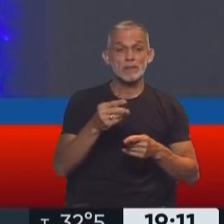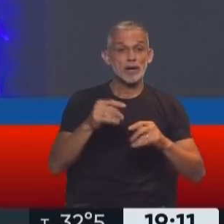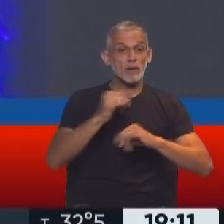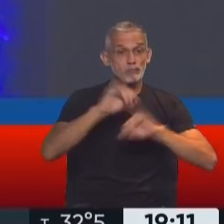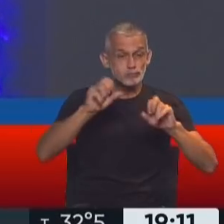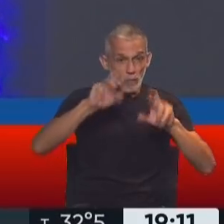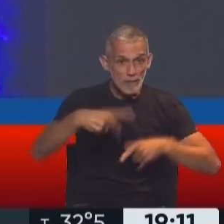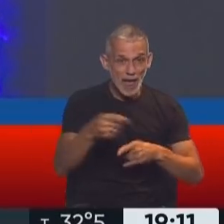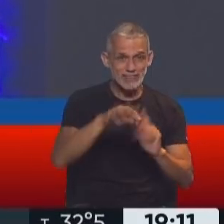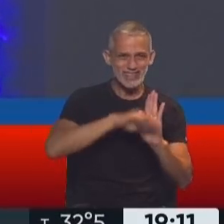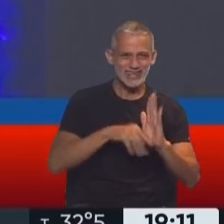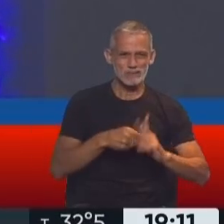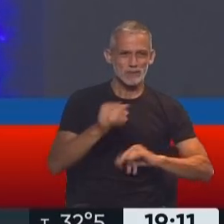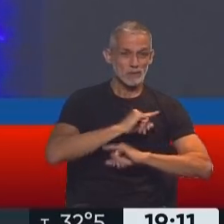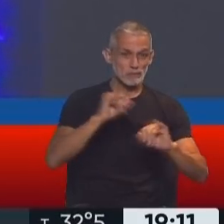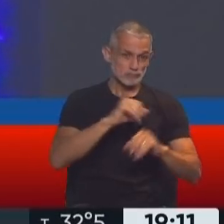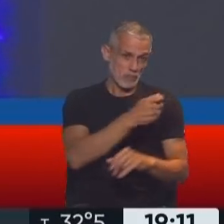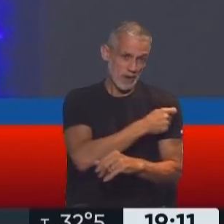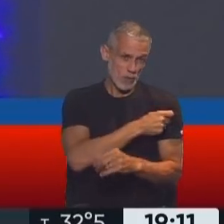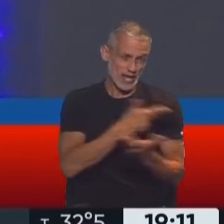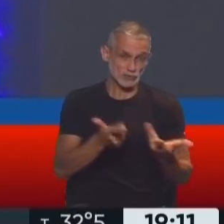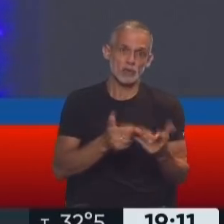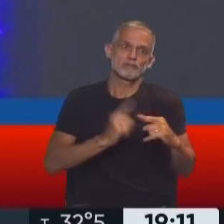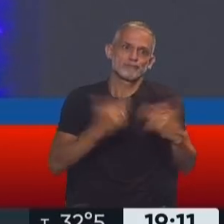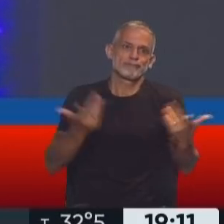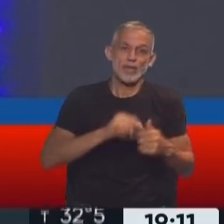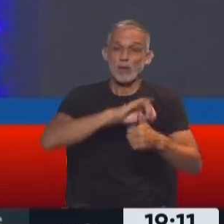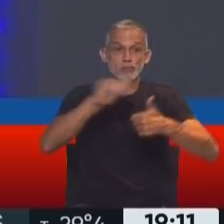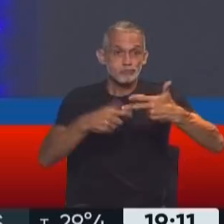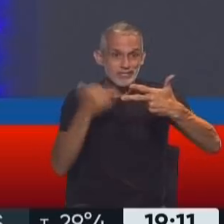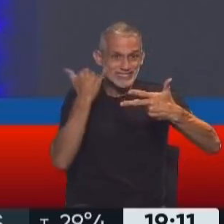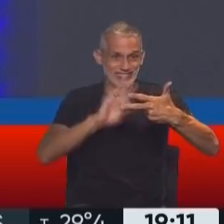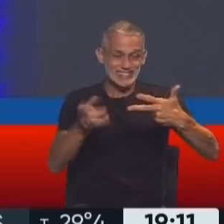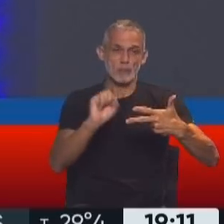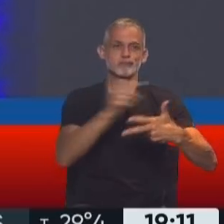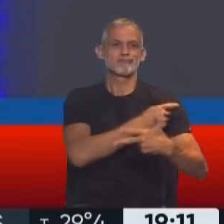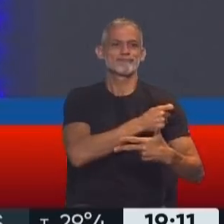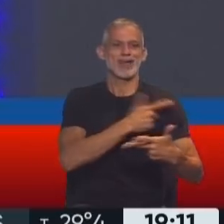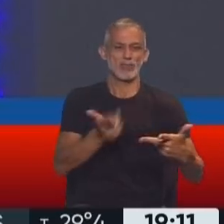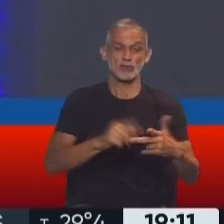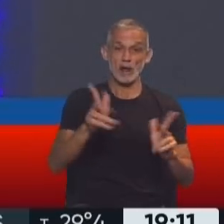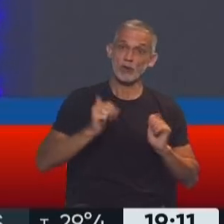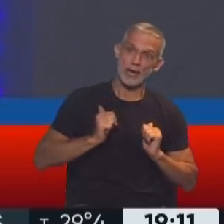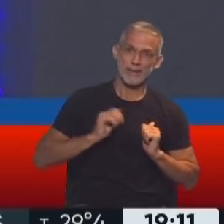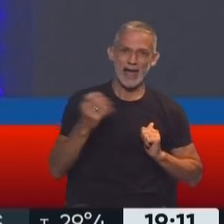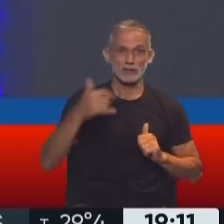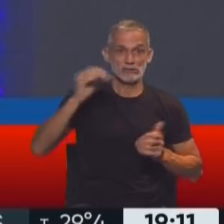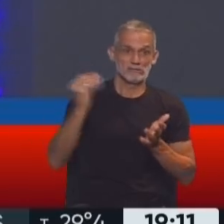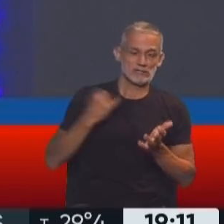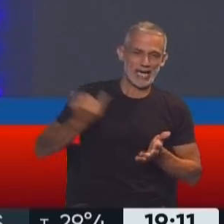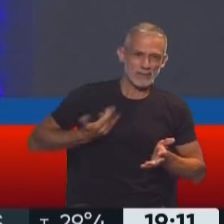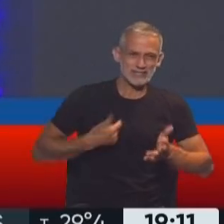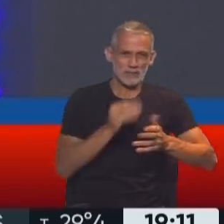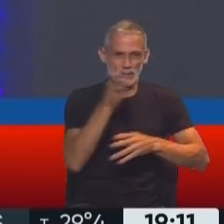de vacunación. Eso también lo tenemos que ver como positivo, ¿no? Hay gente que ya tiene su tercera dosis, hay gente que la está esperando. ¿Cuál es su opinión